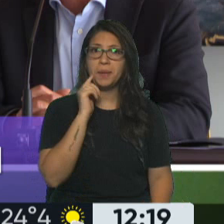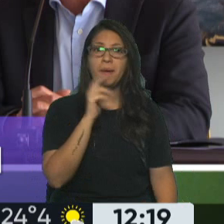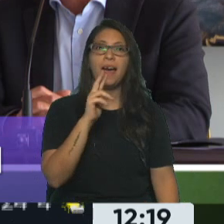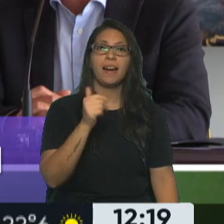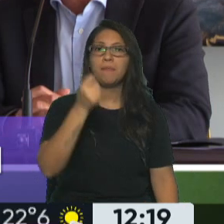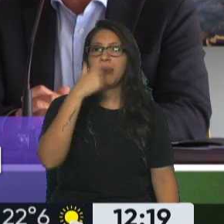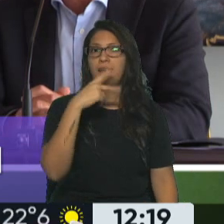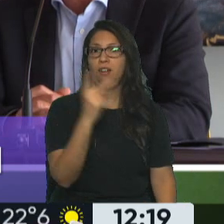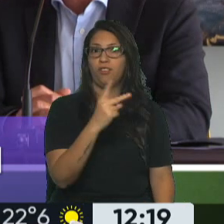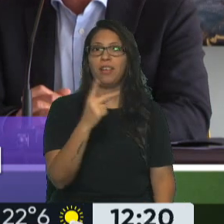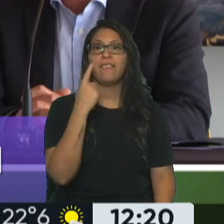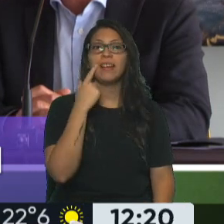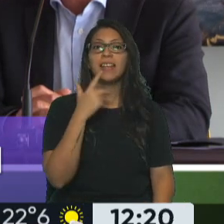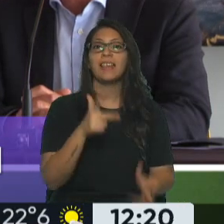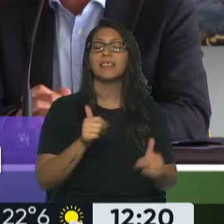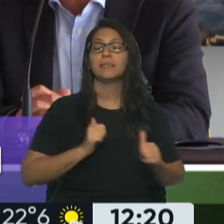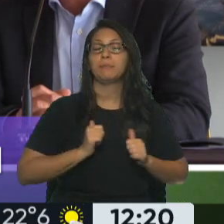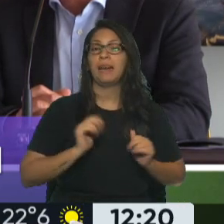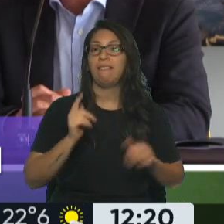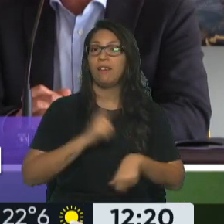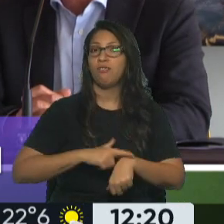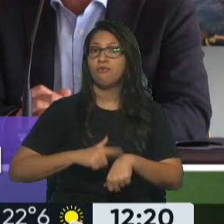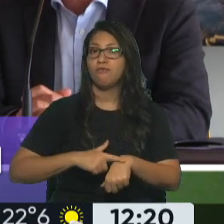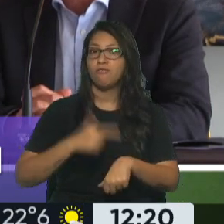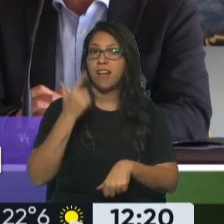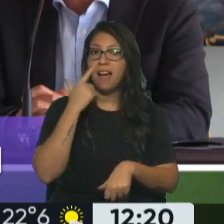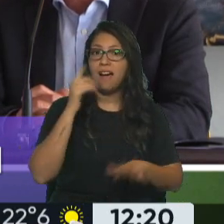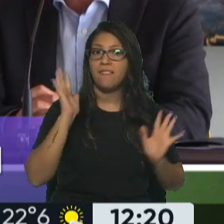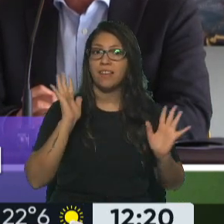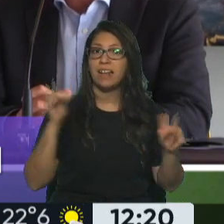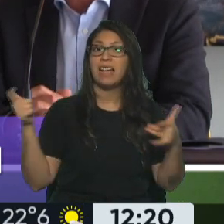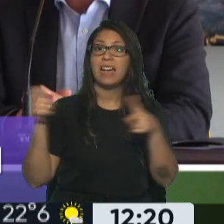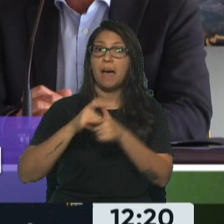¿eh? Obviamente. Hay que esperar y esperar a ver si la Cámara de alguna vez por